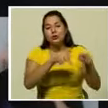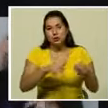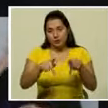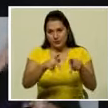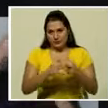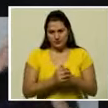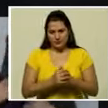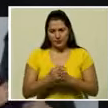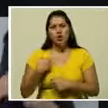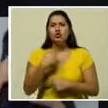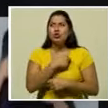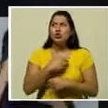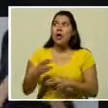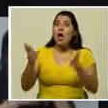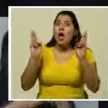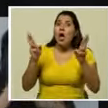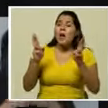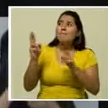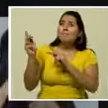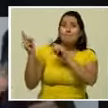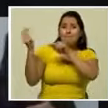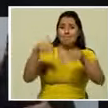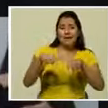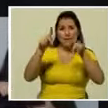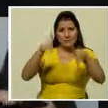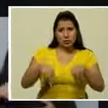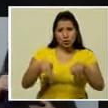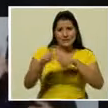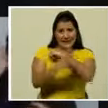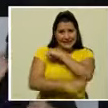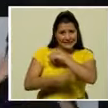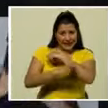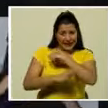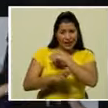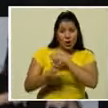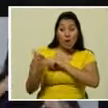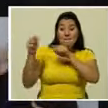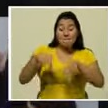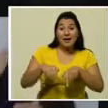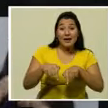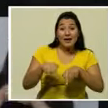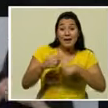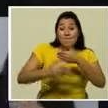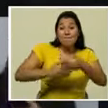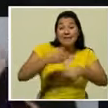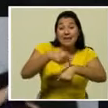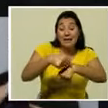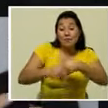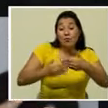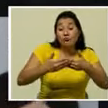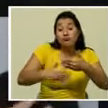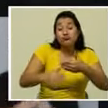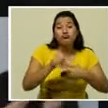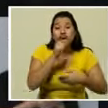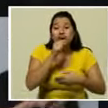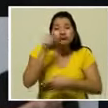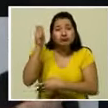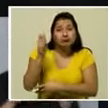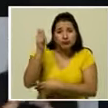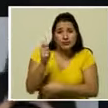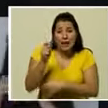de buenas credenciales a retirarse aquí para que traigan consigo inversión y divisas. Impulsaremos